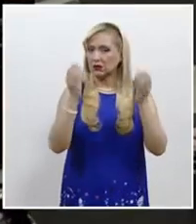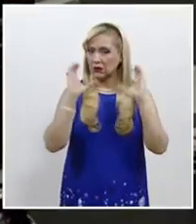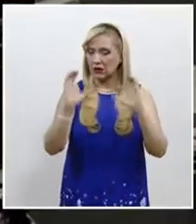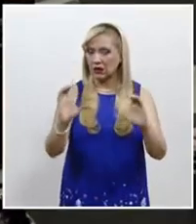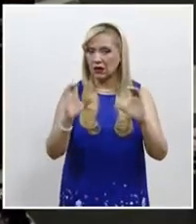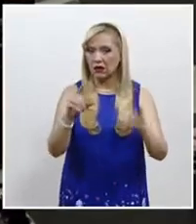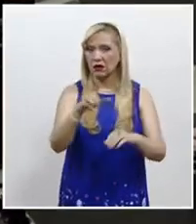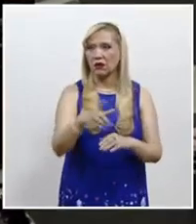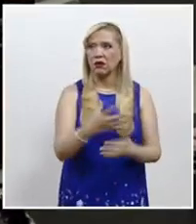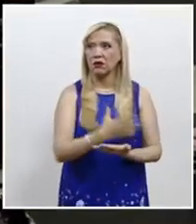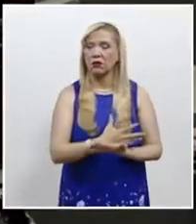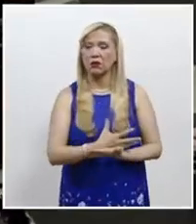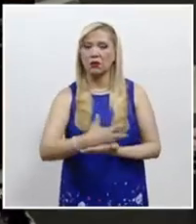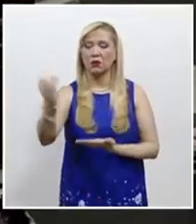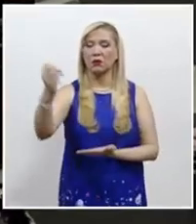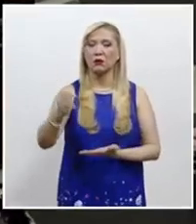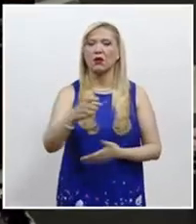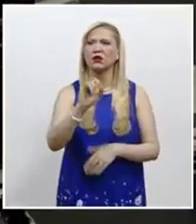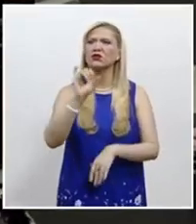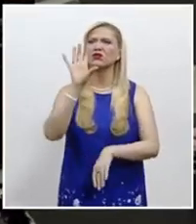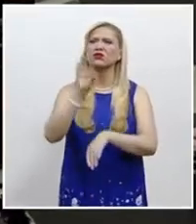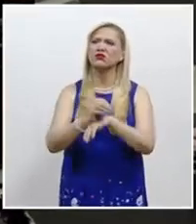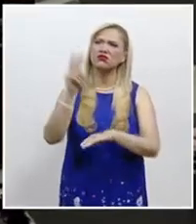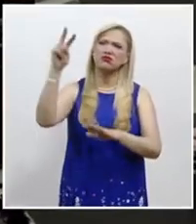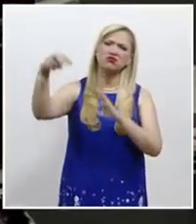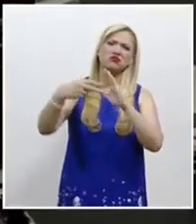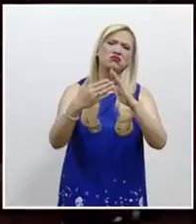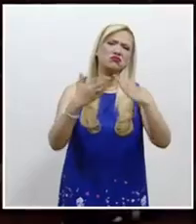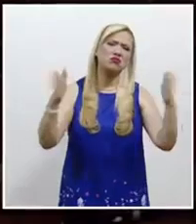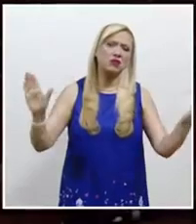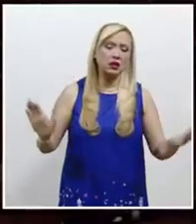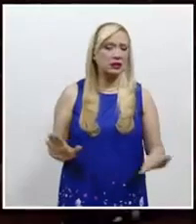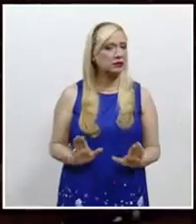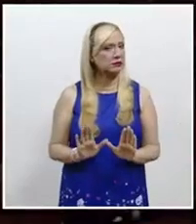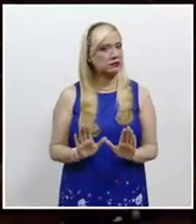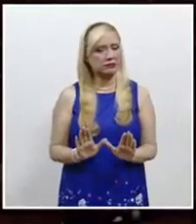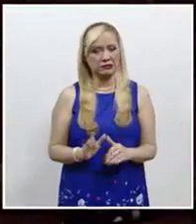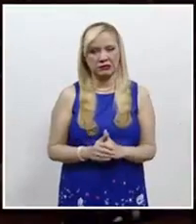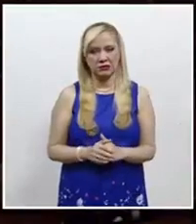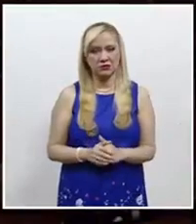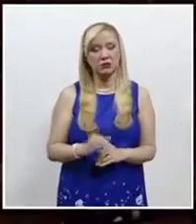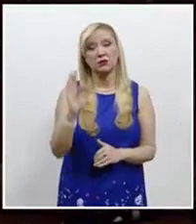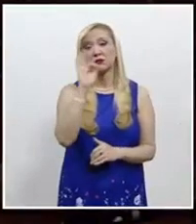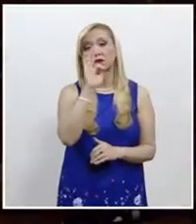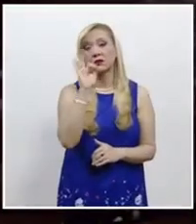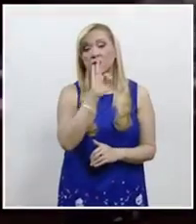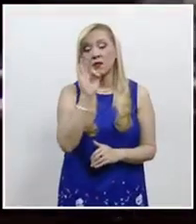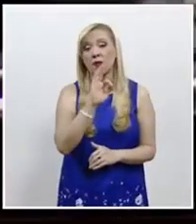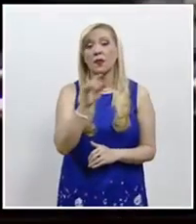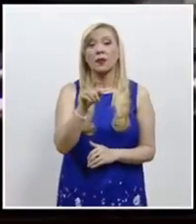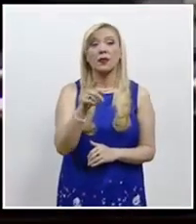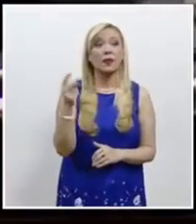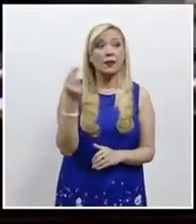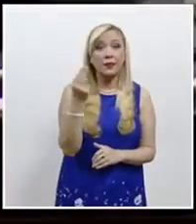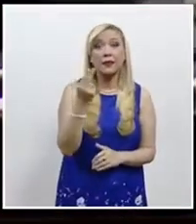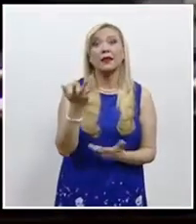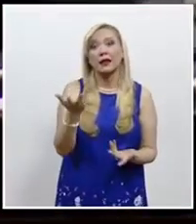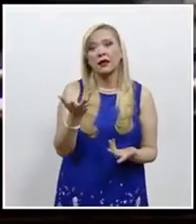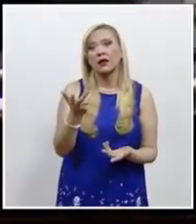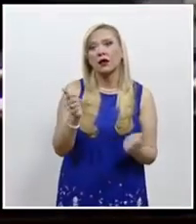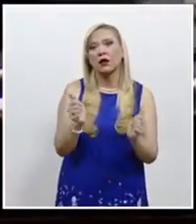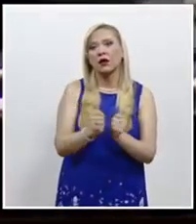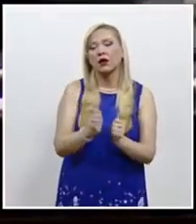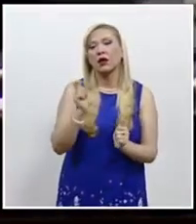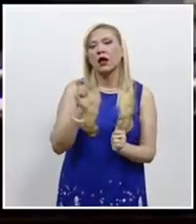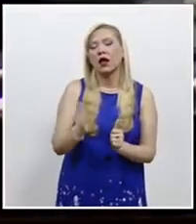algún servicio u operación financiera, excepto aquella indispensable para prevenir e identificar operaciones con